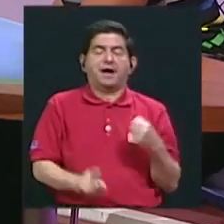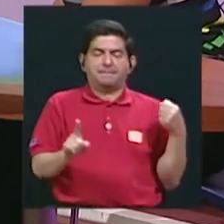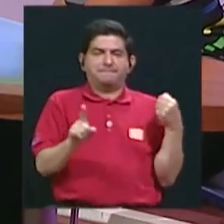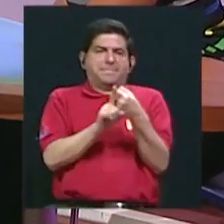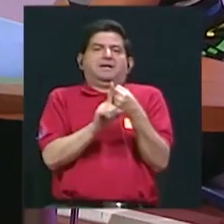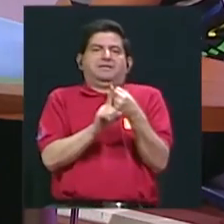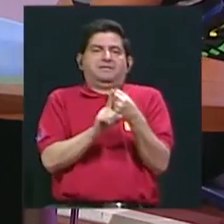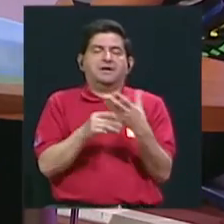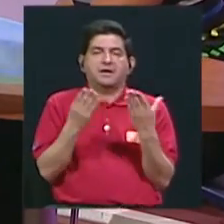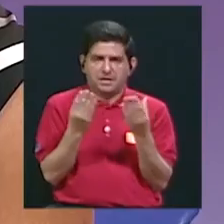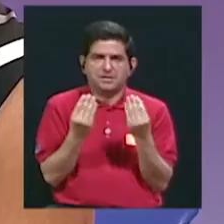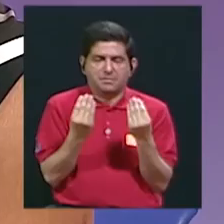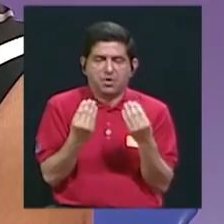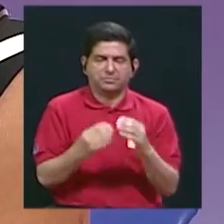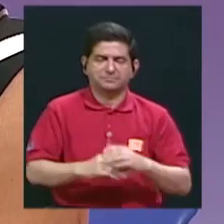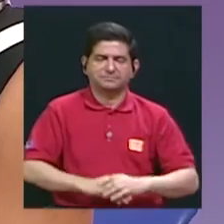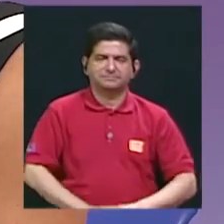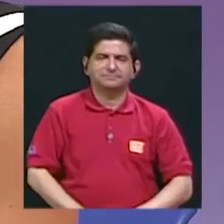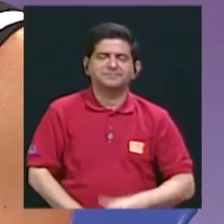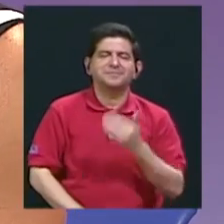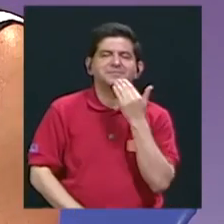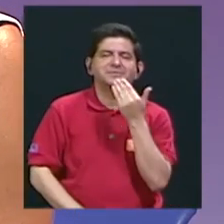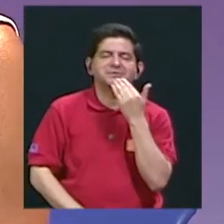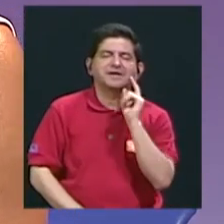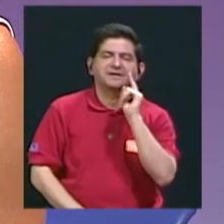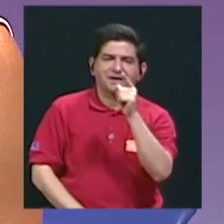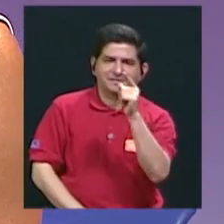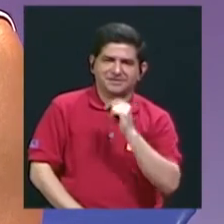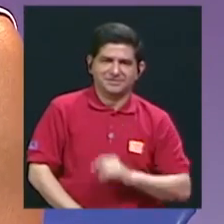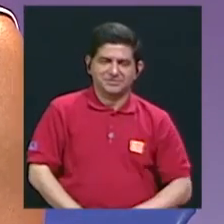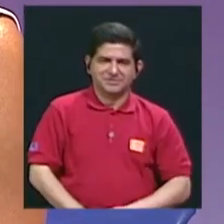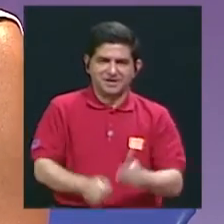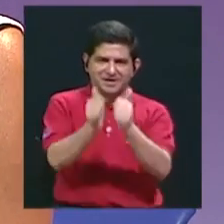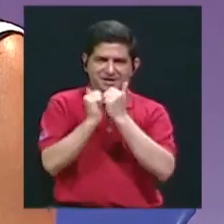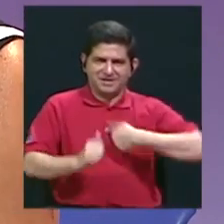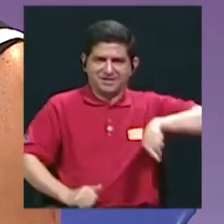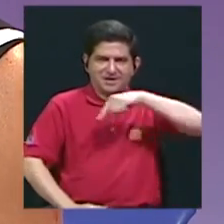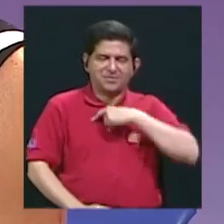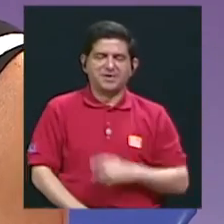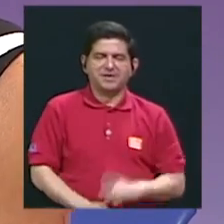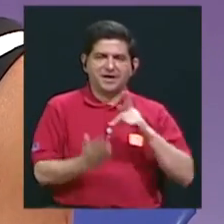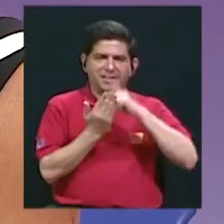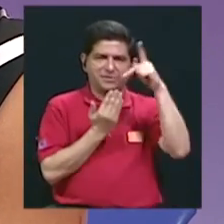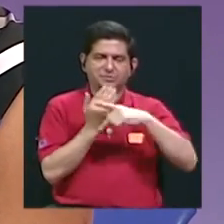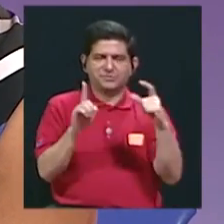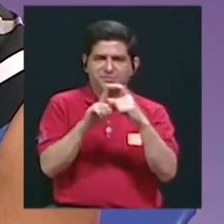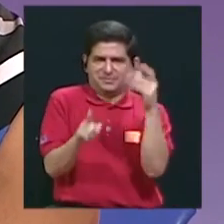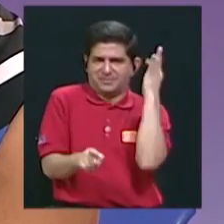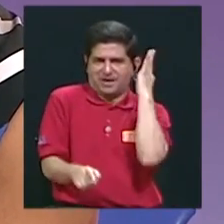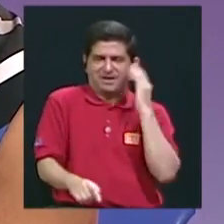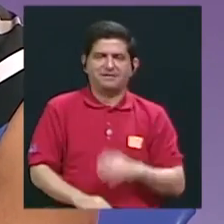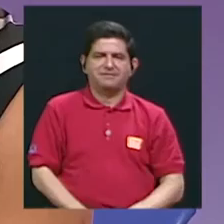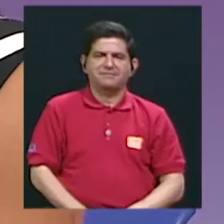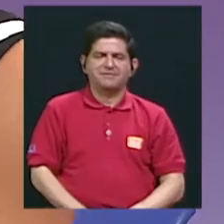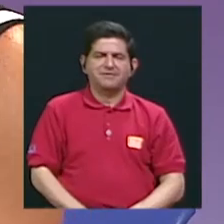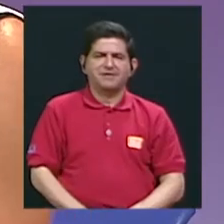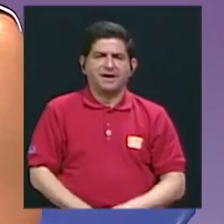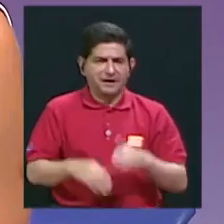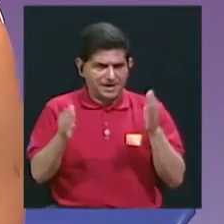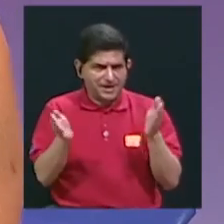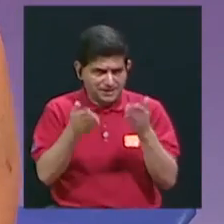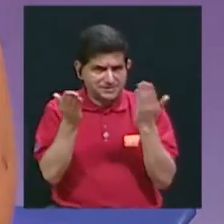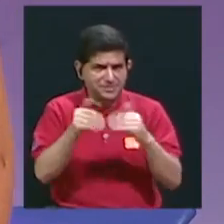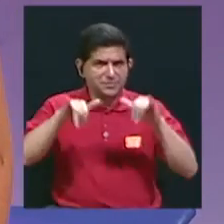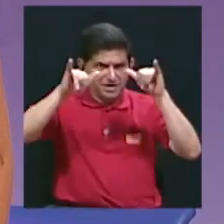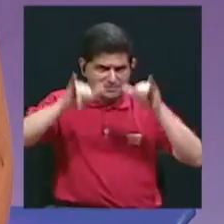y atemoriza y muchas gracias a usted que nos acompaña con palabra de mujer le instamos a que se